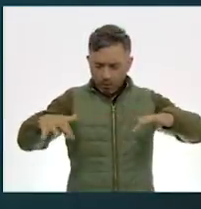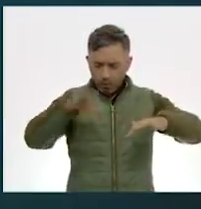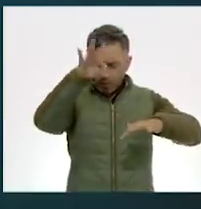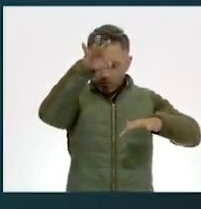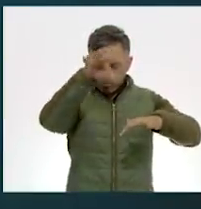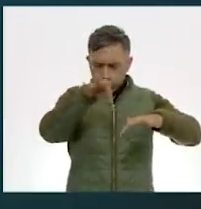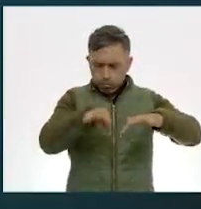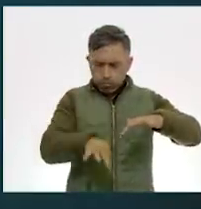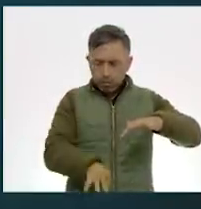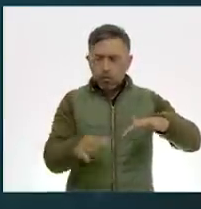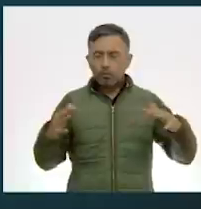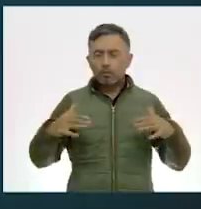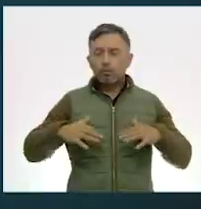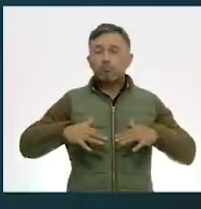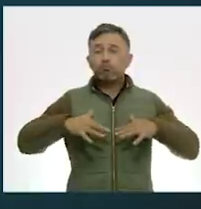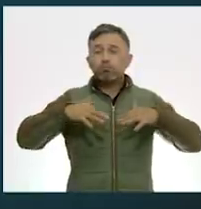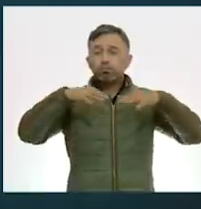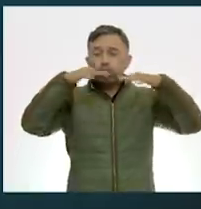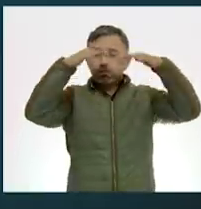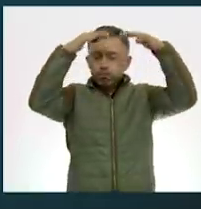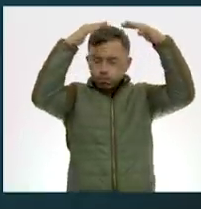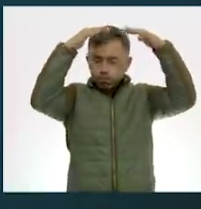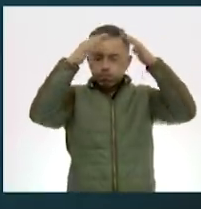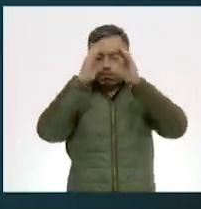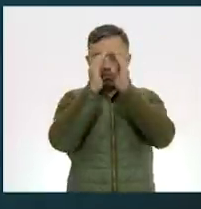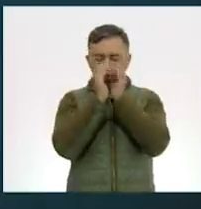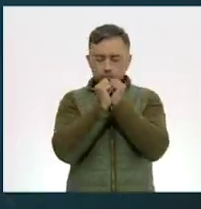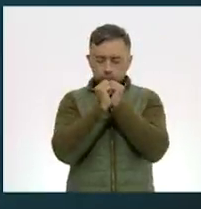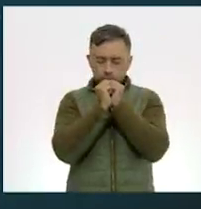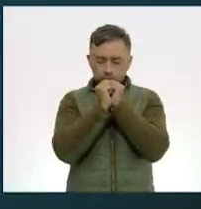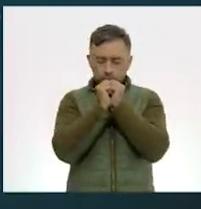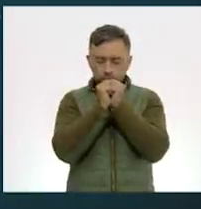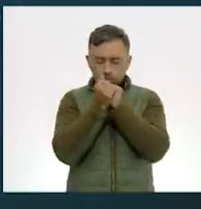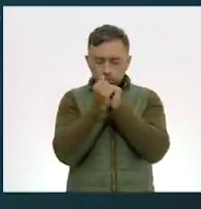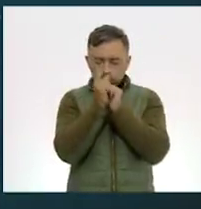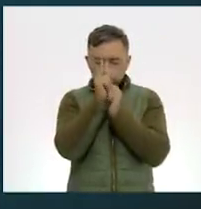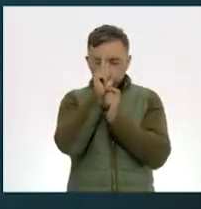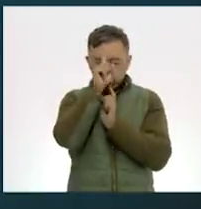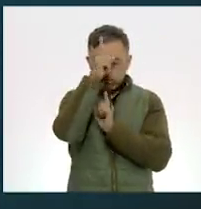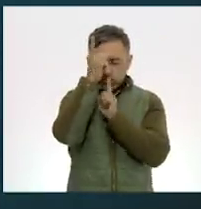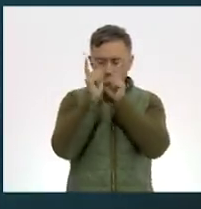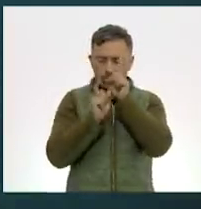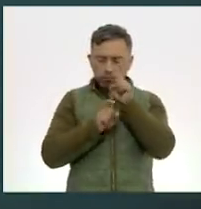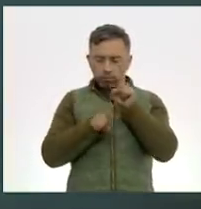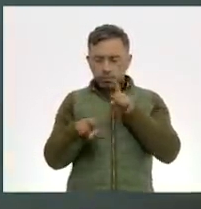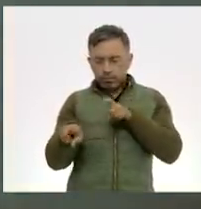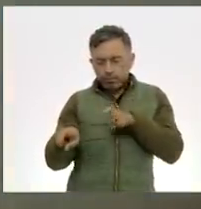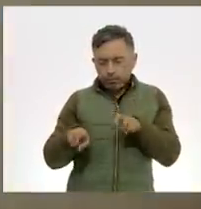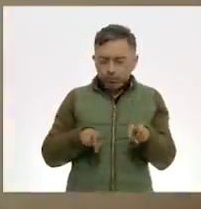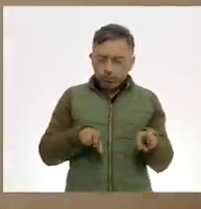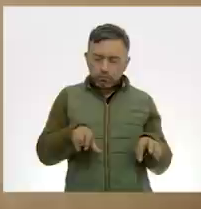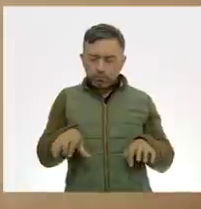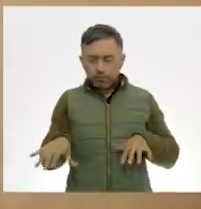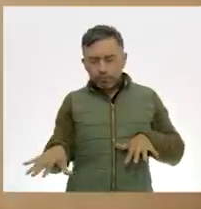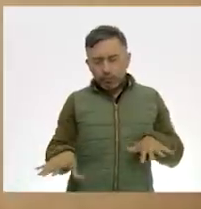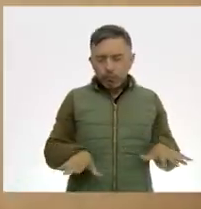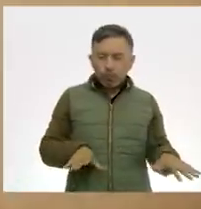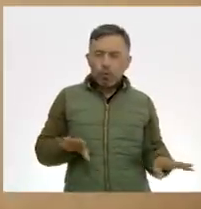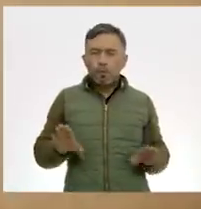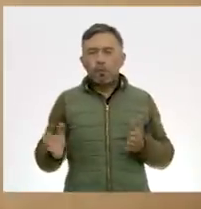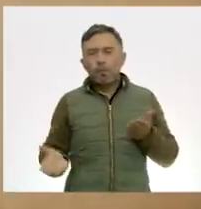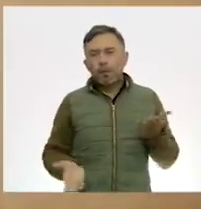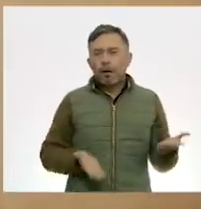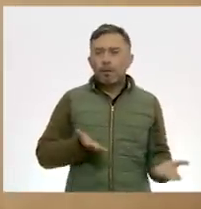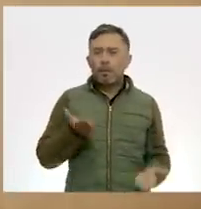una uyokotil kimin. Vale, wakuhokol tanile, kutip il ukuu